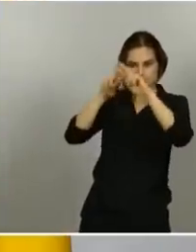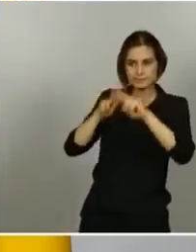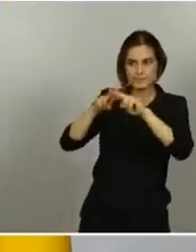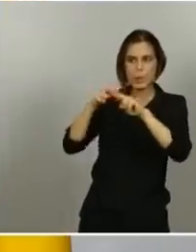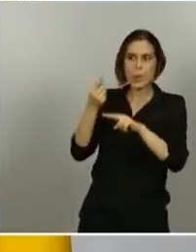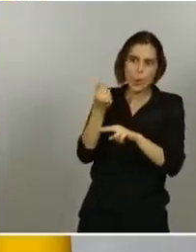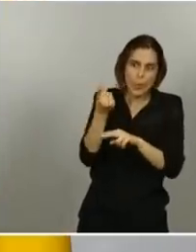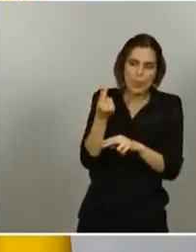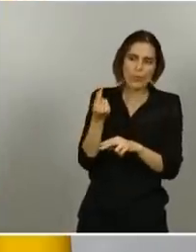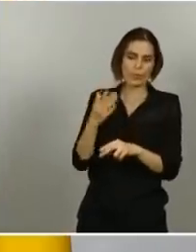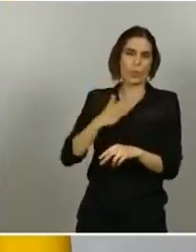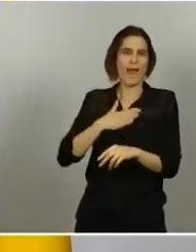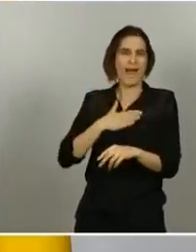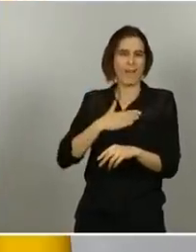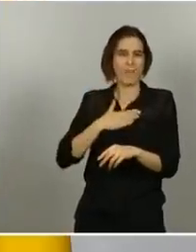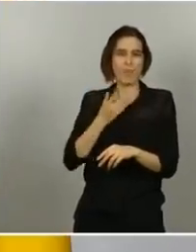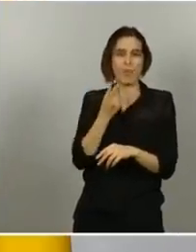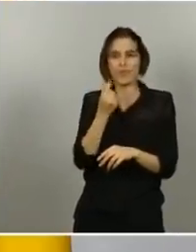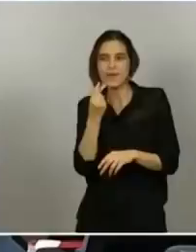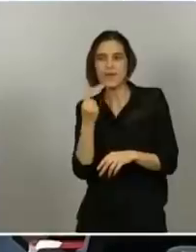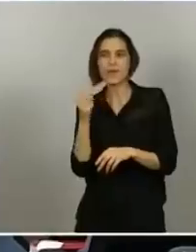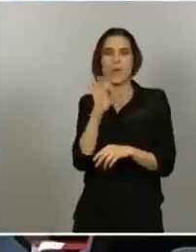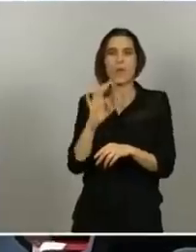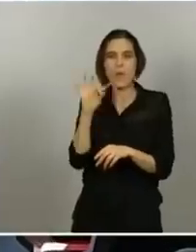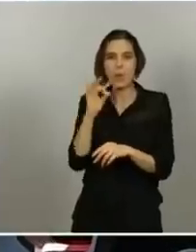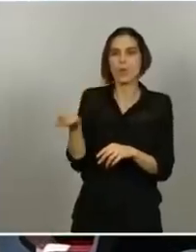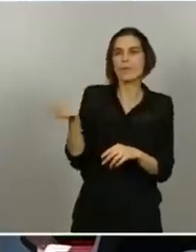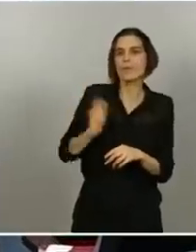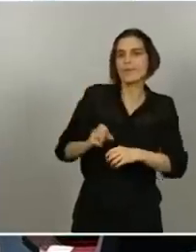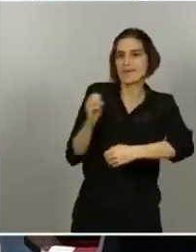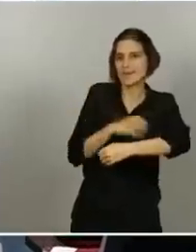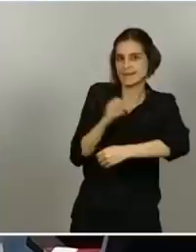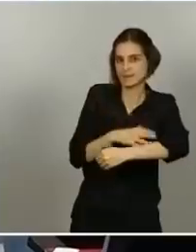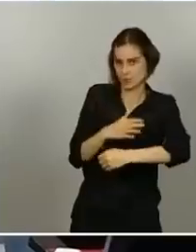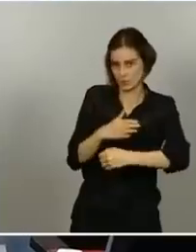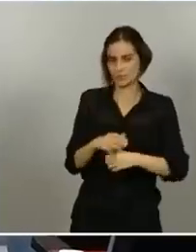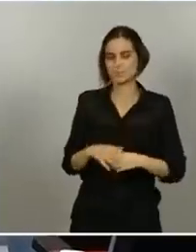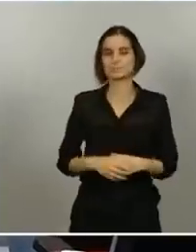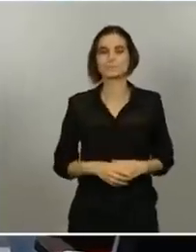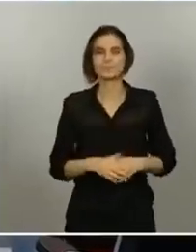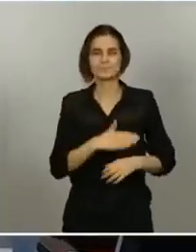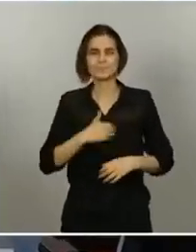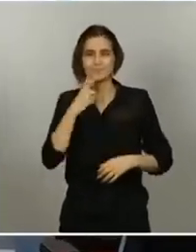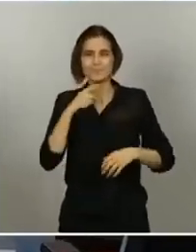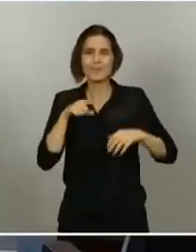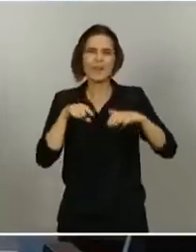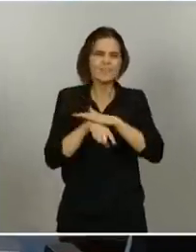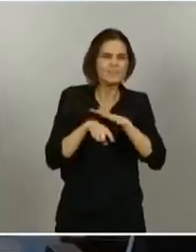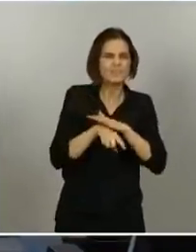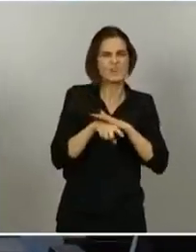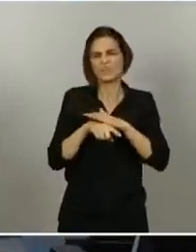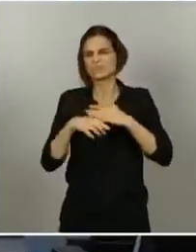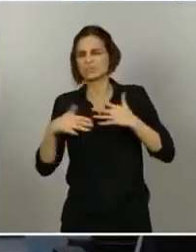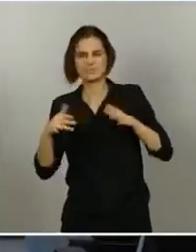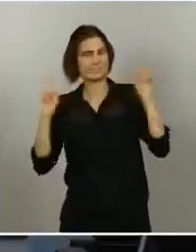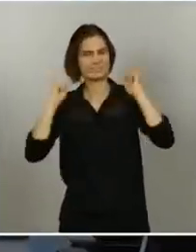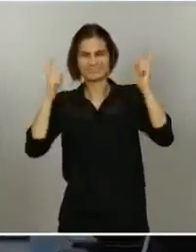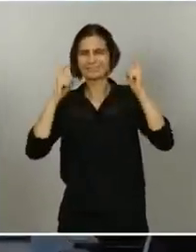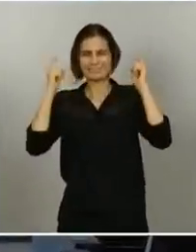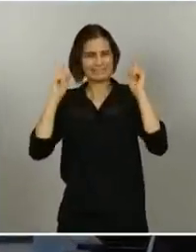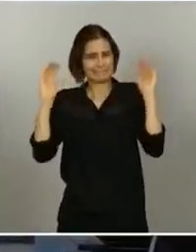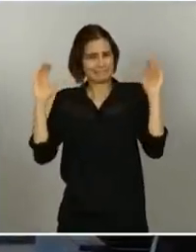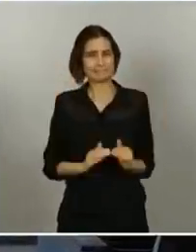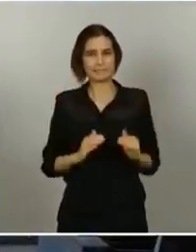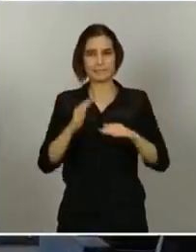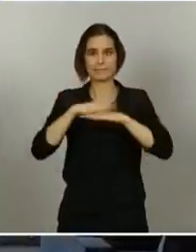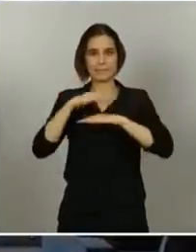o que hemos feito basicamente é simplificar ao máximo todos os trámites necesarios para solicitar isto evitando que a gente se